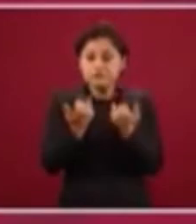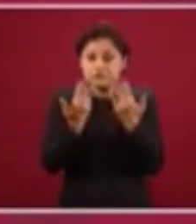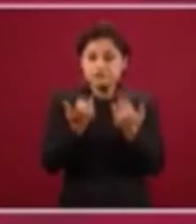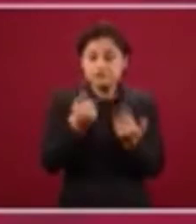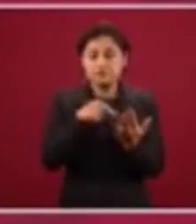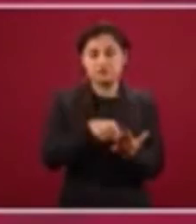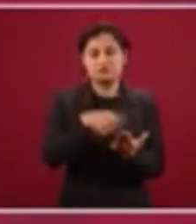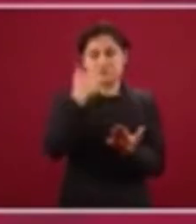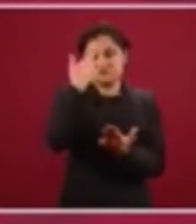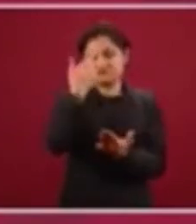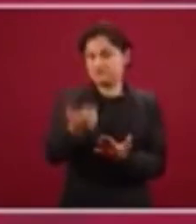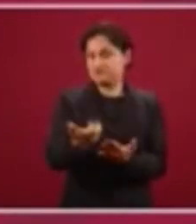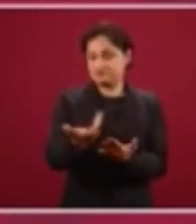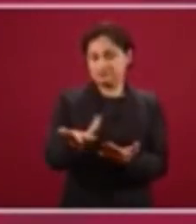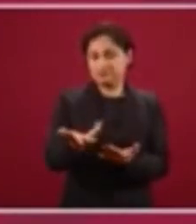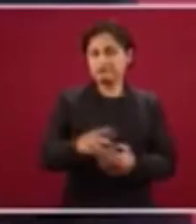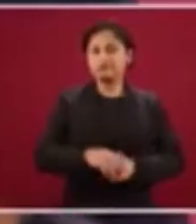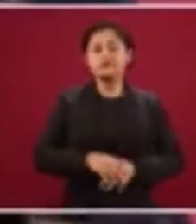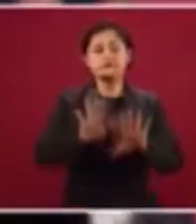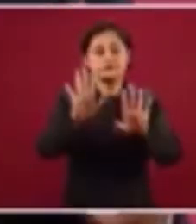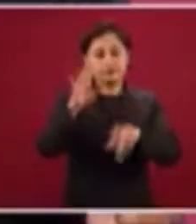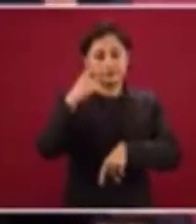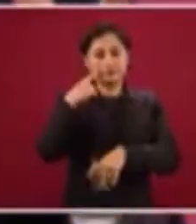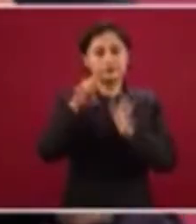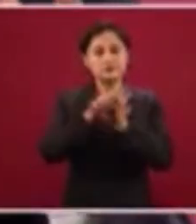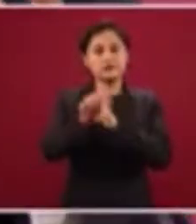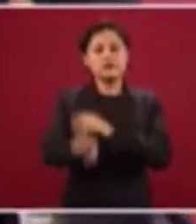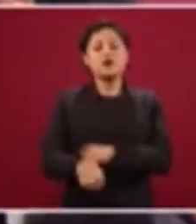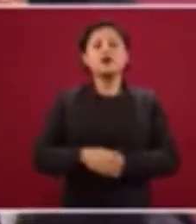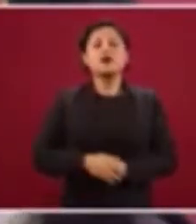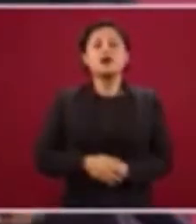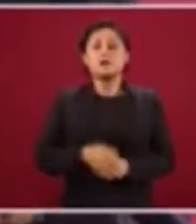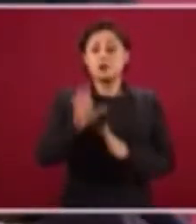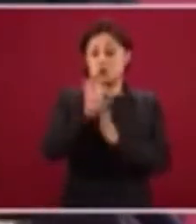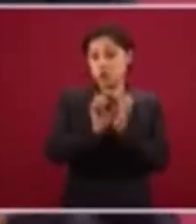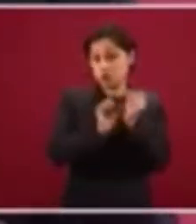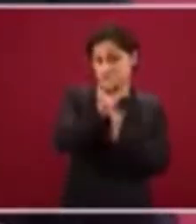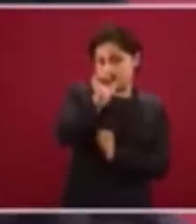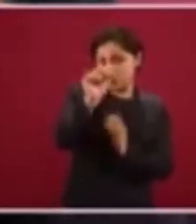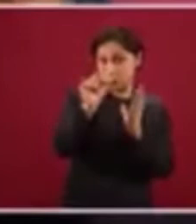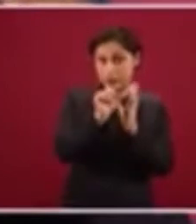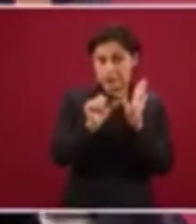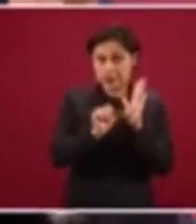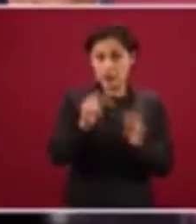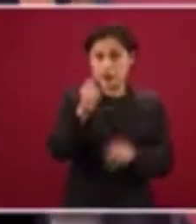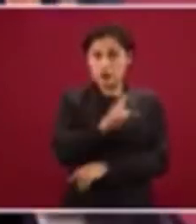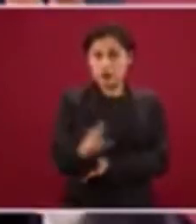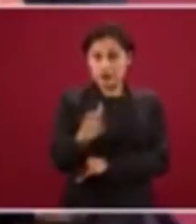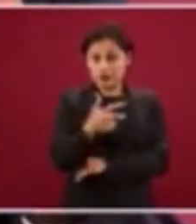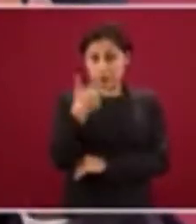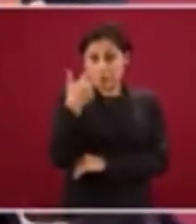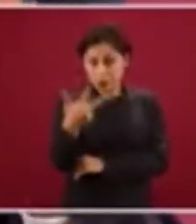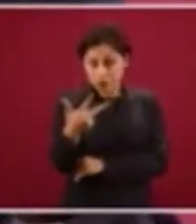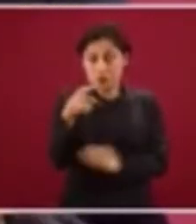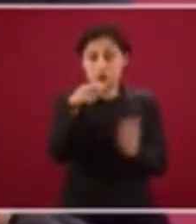Por ejemplo, de acuerdo al artículo 108 de la Constitución, y esto lo tienen que